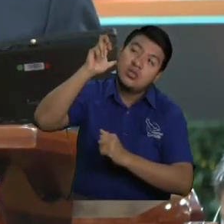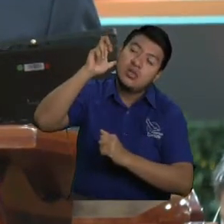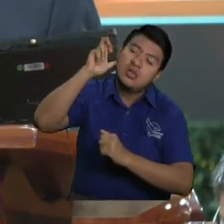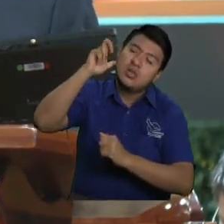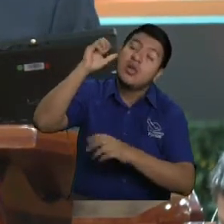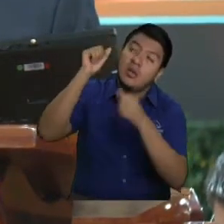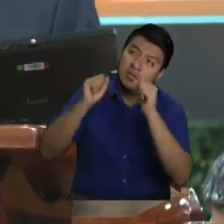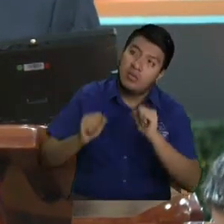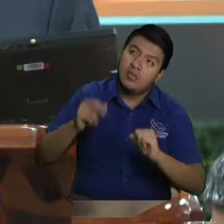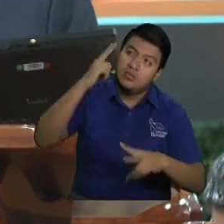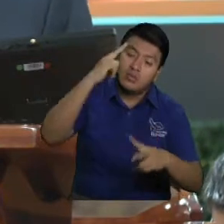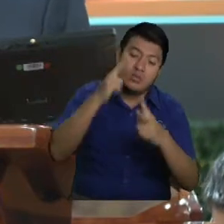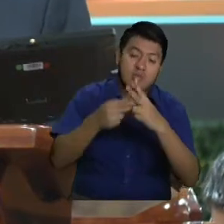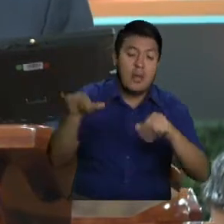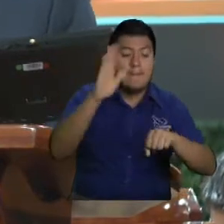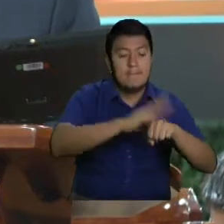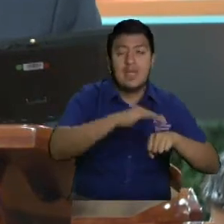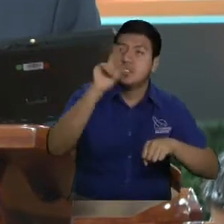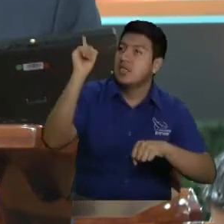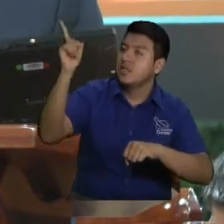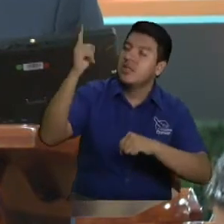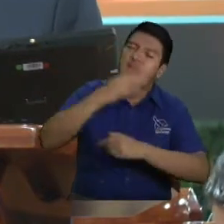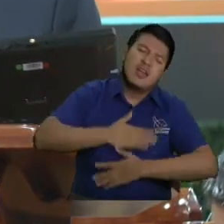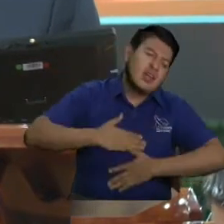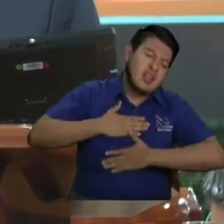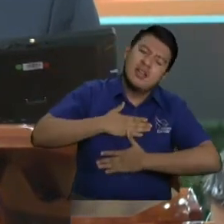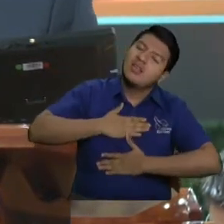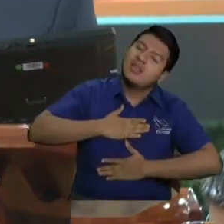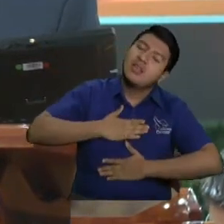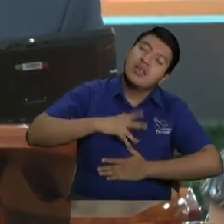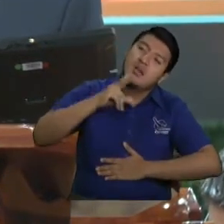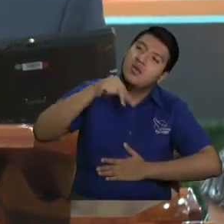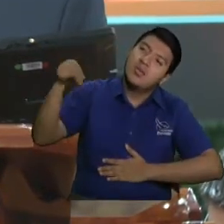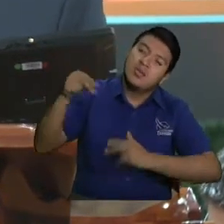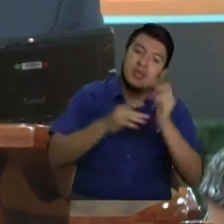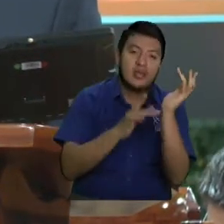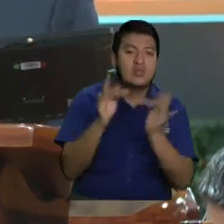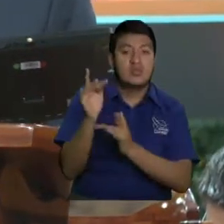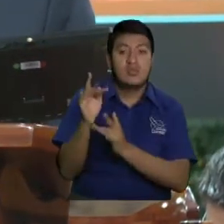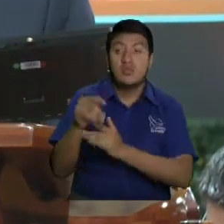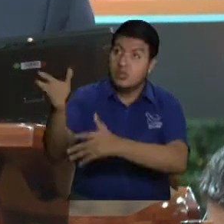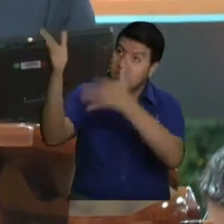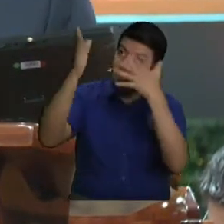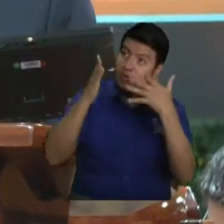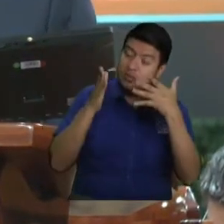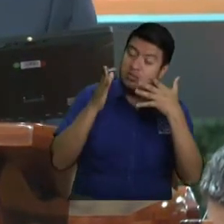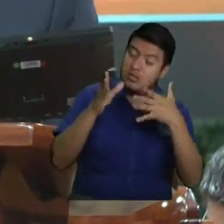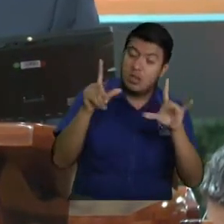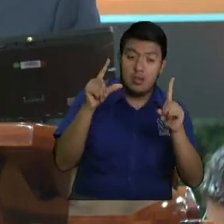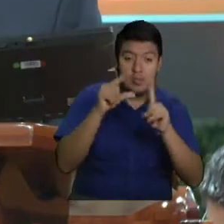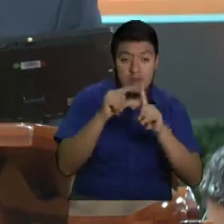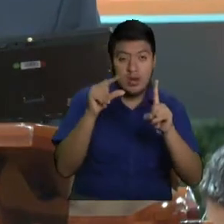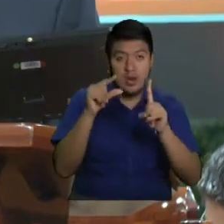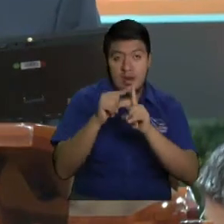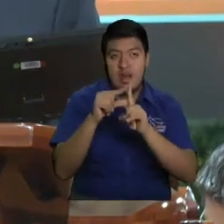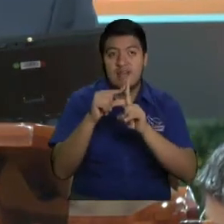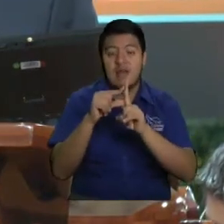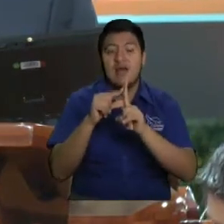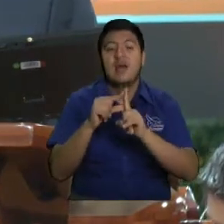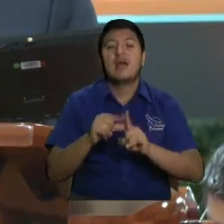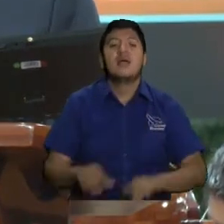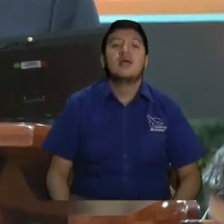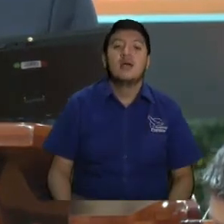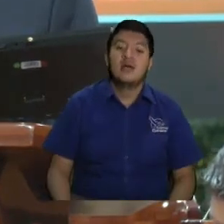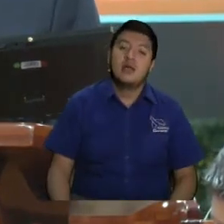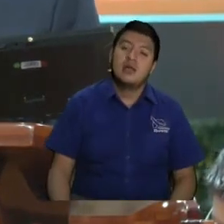conocer un poco más de ti, Señor, y agradarte. En el nombre de Jesús, danos esa palabra pentagonal